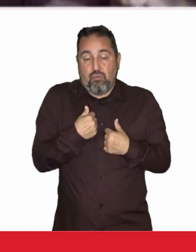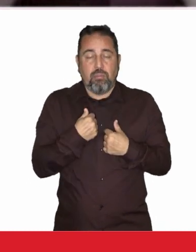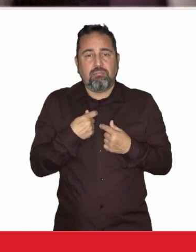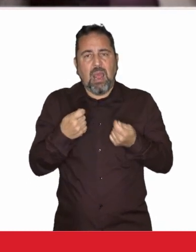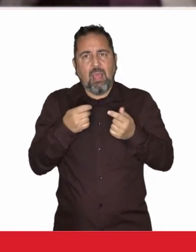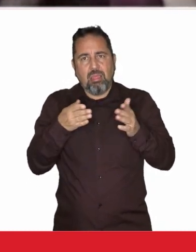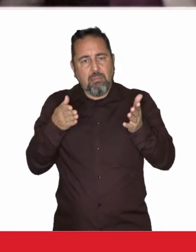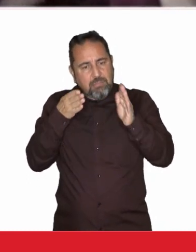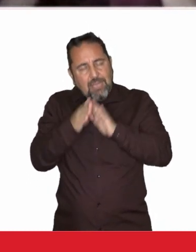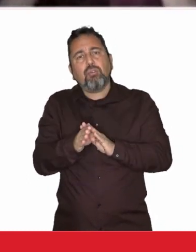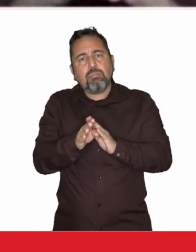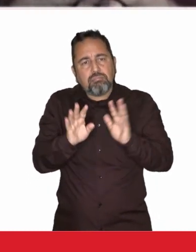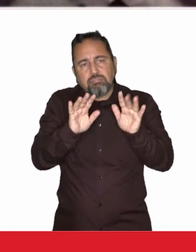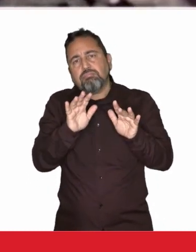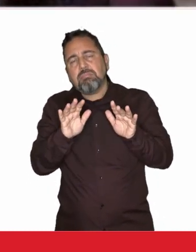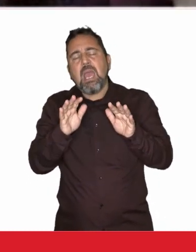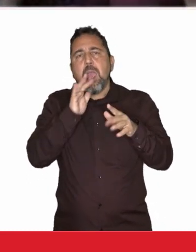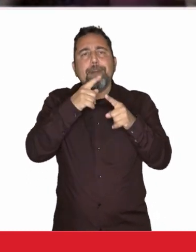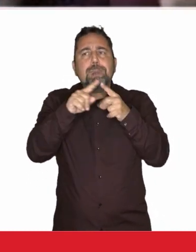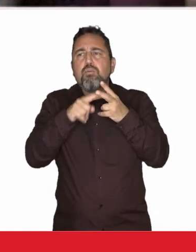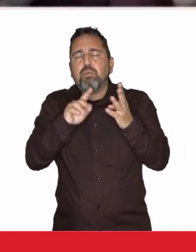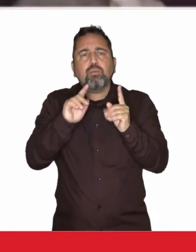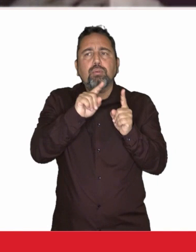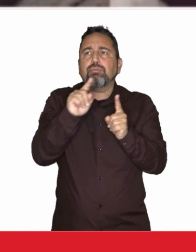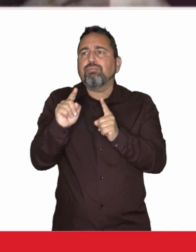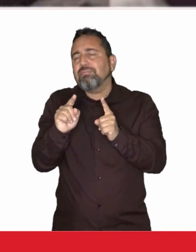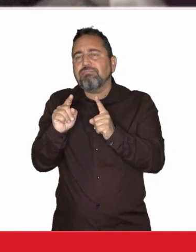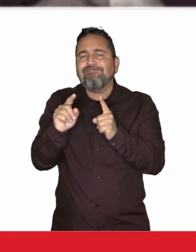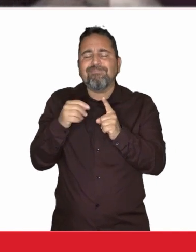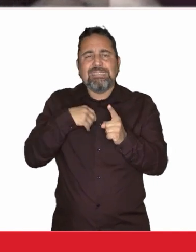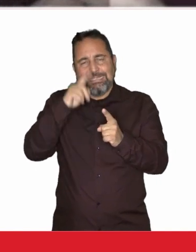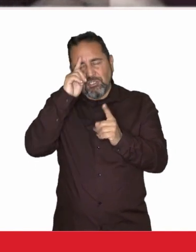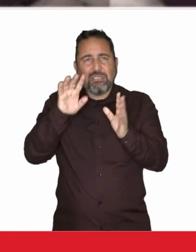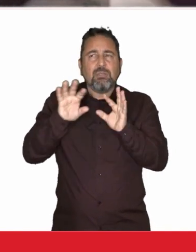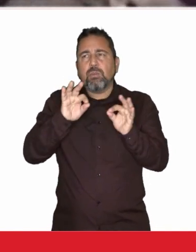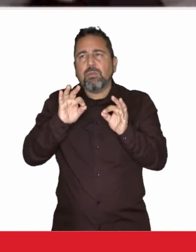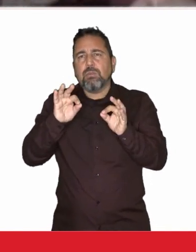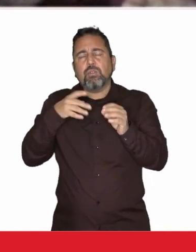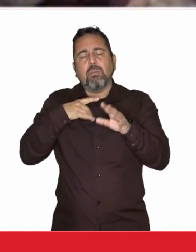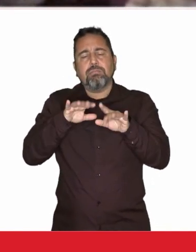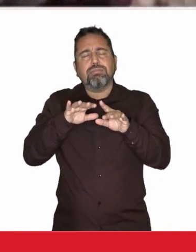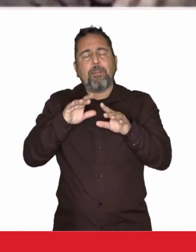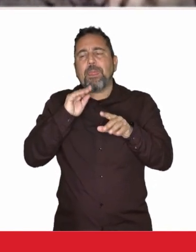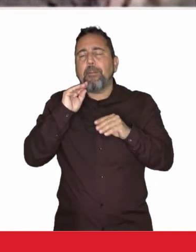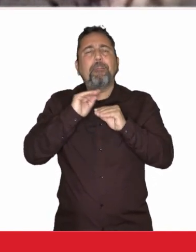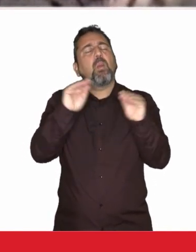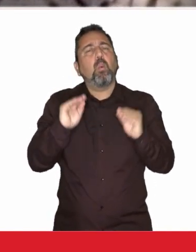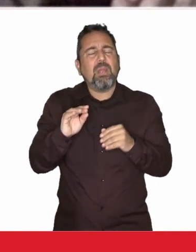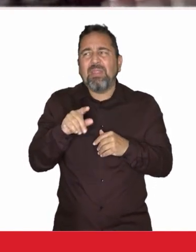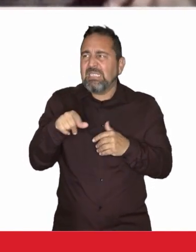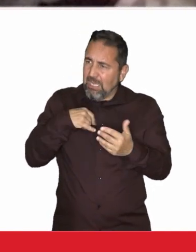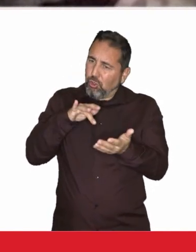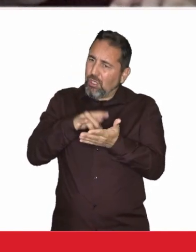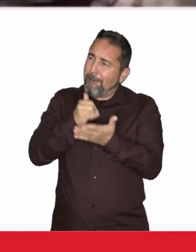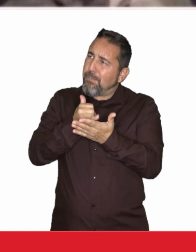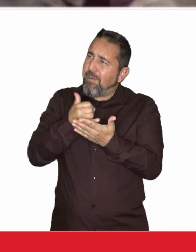yo, por ejemplo, entro en una tienda, tengo varios productos entre los que no sé definir y lanzo una pregunta. Y digo, oye, ¿alguien